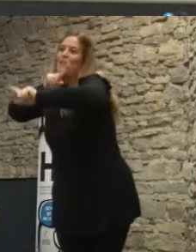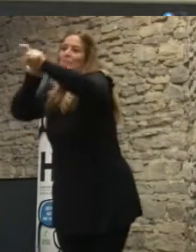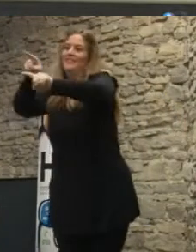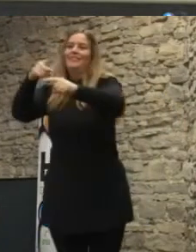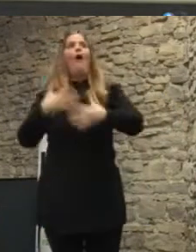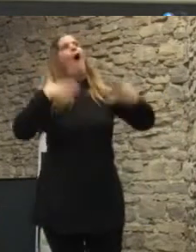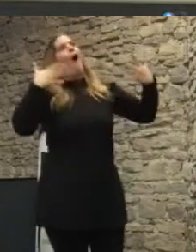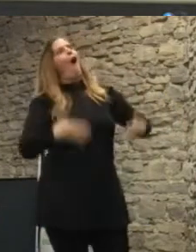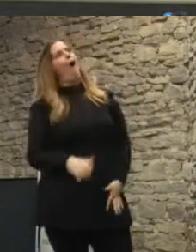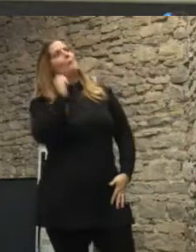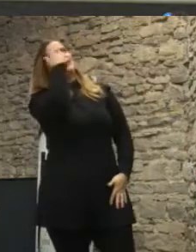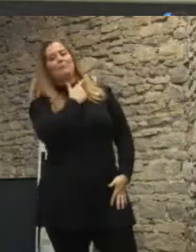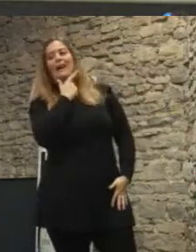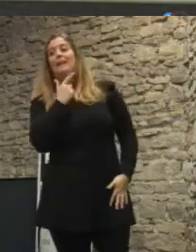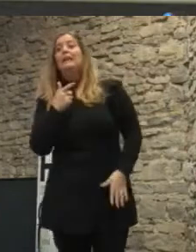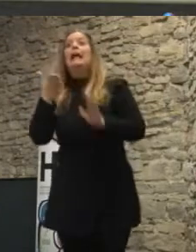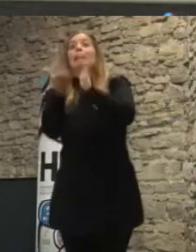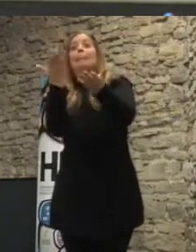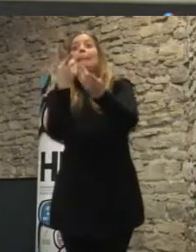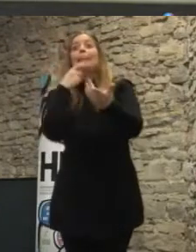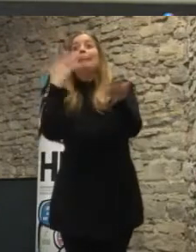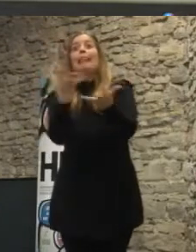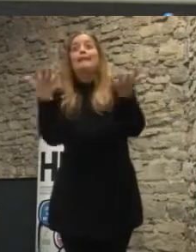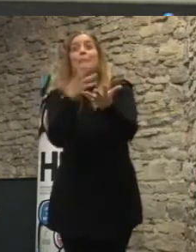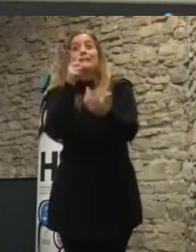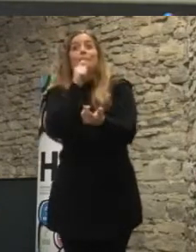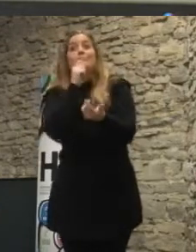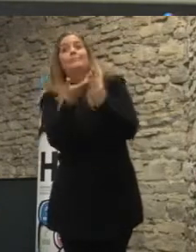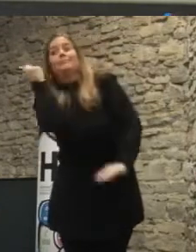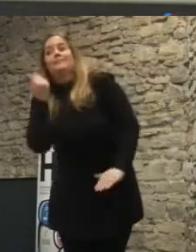Mira, date prisa que te quitarán el micrófono. Rapidísimo. Mira,